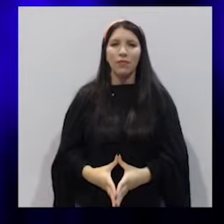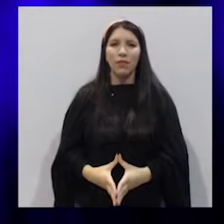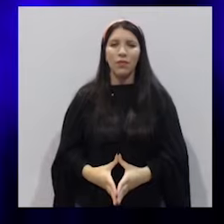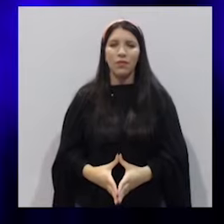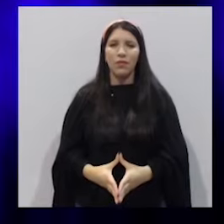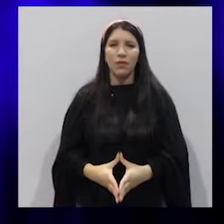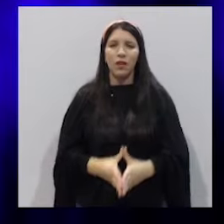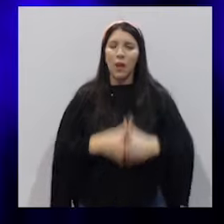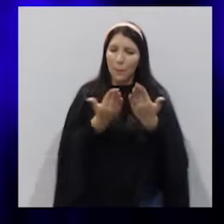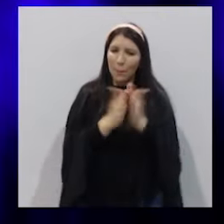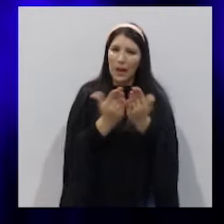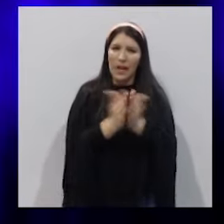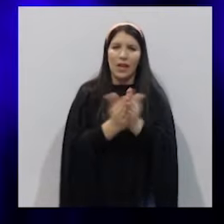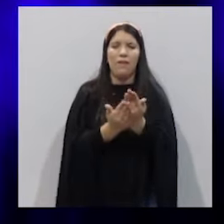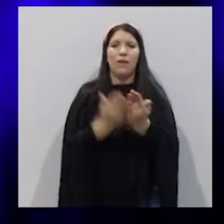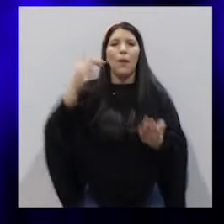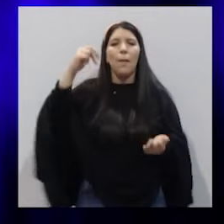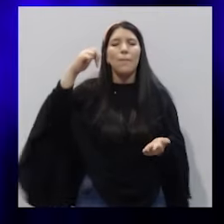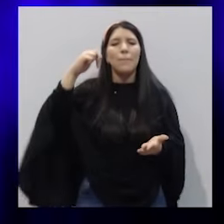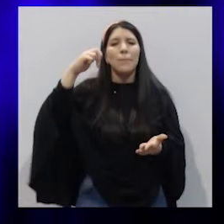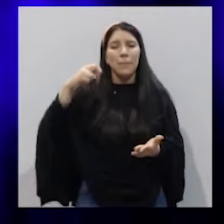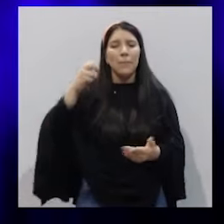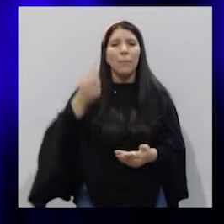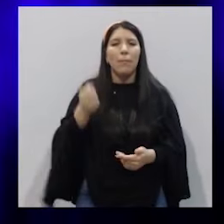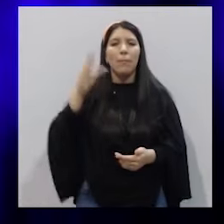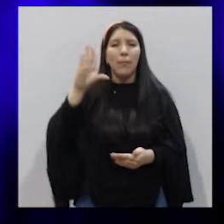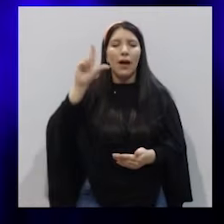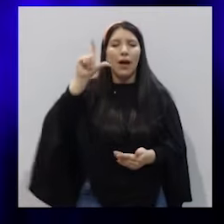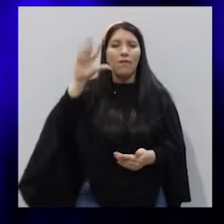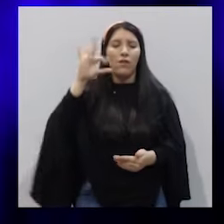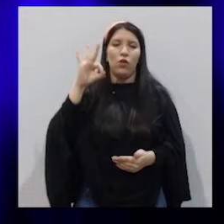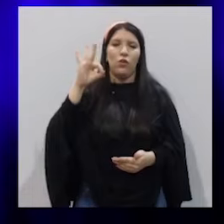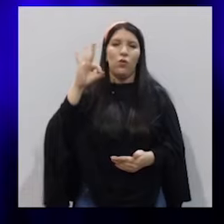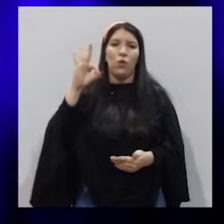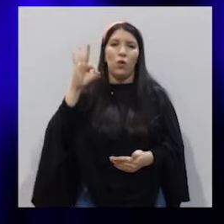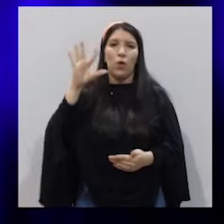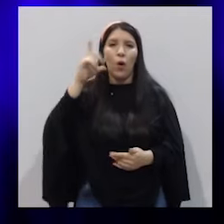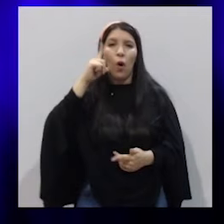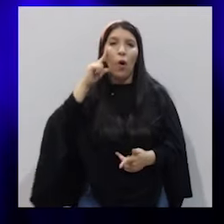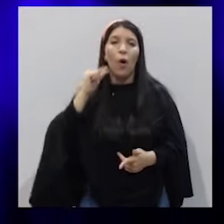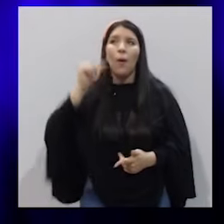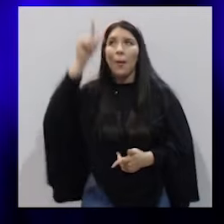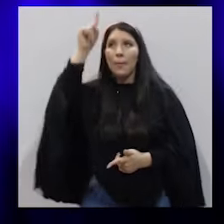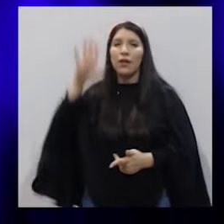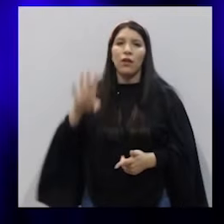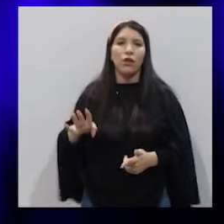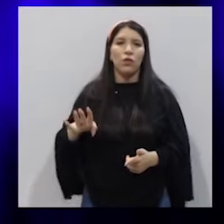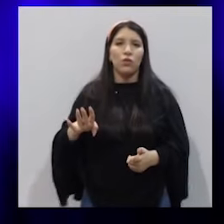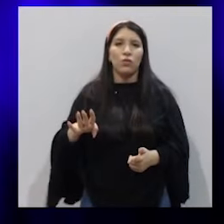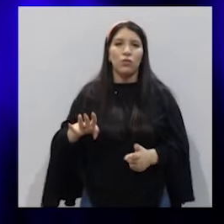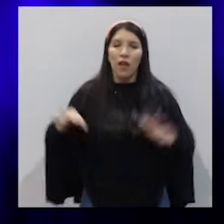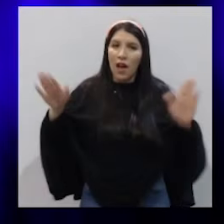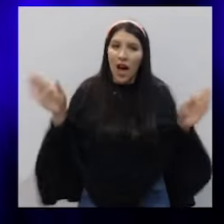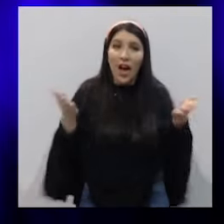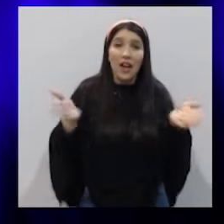para compartir con ustedes para ministrar les pero tomen en cuenta lo que les escribo para que el enemigo no gane ventaja